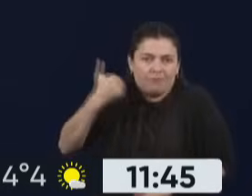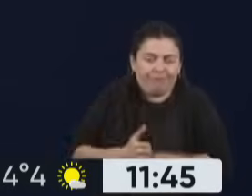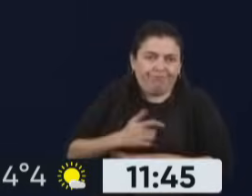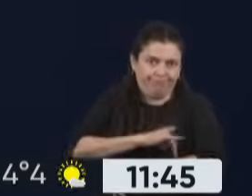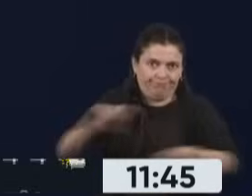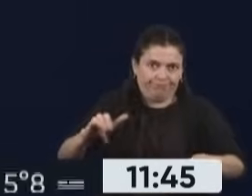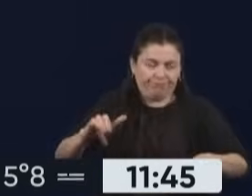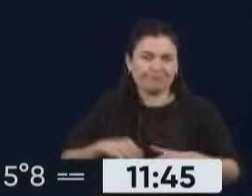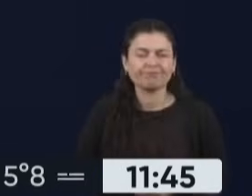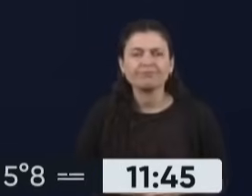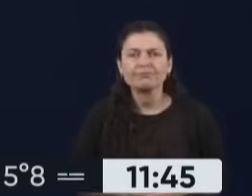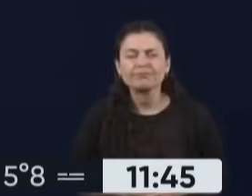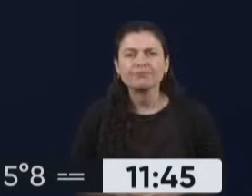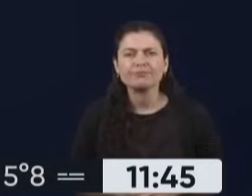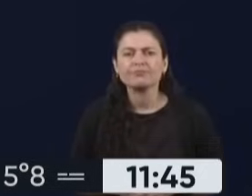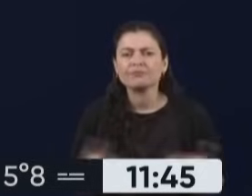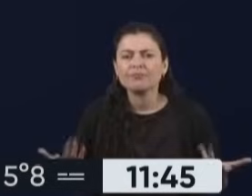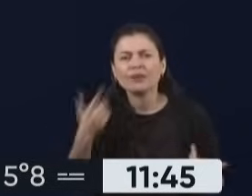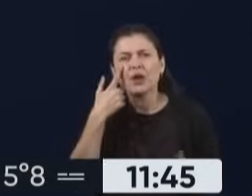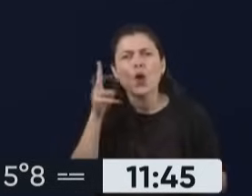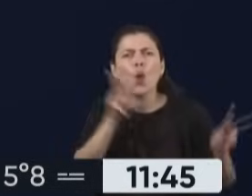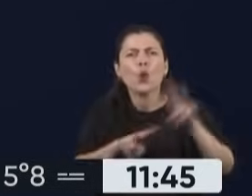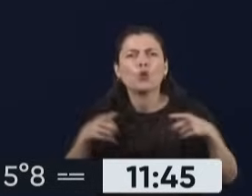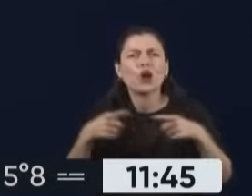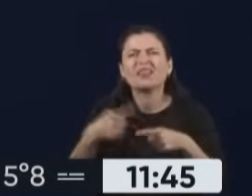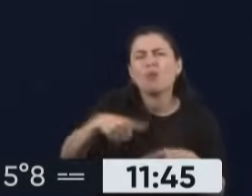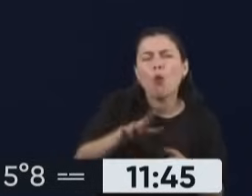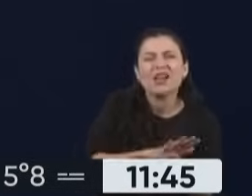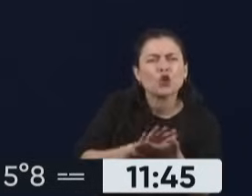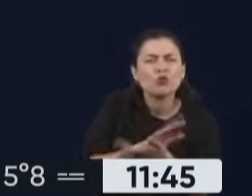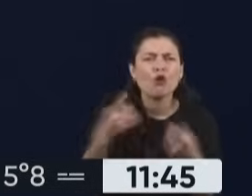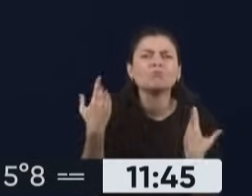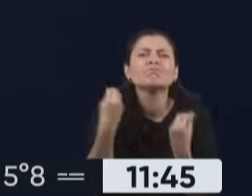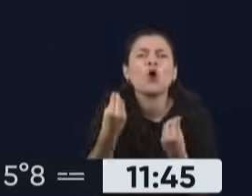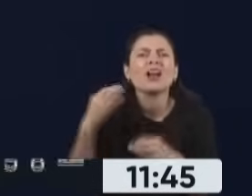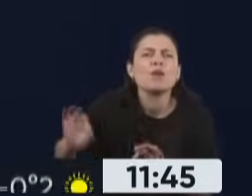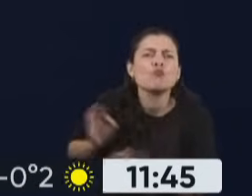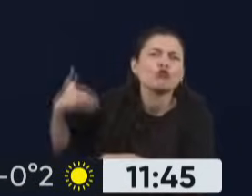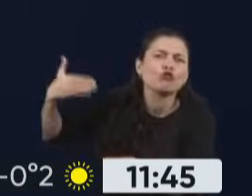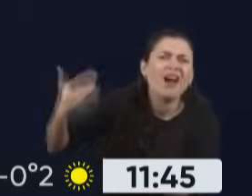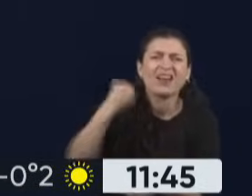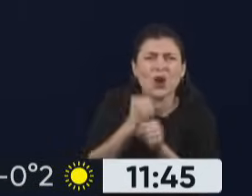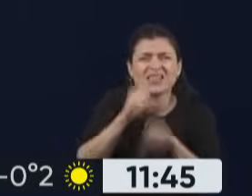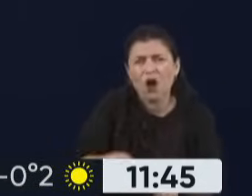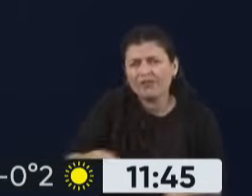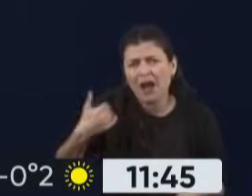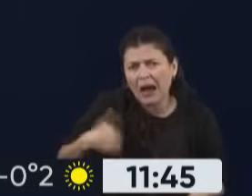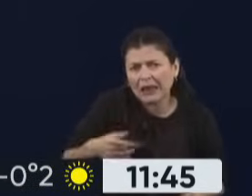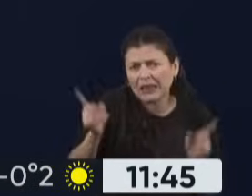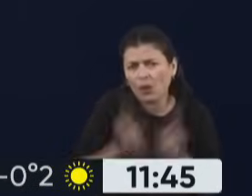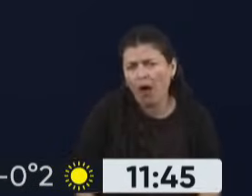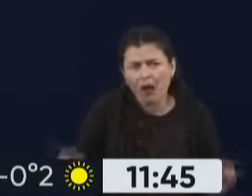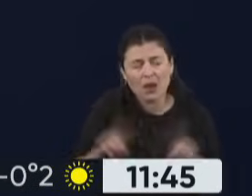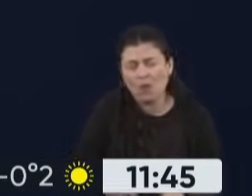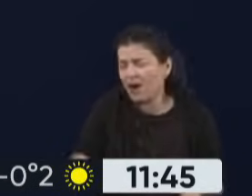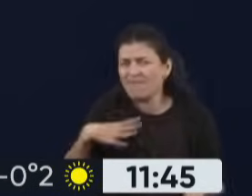que nos ha dado el presidente para resolver un tema que viene ya de hace tantos años en Argentina.